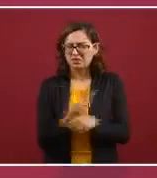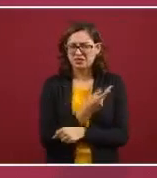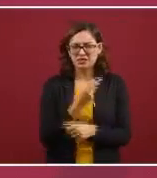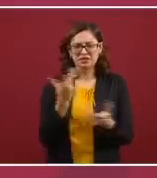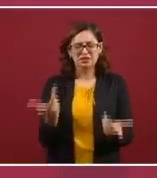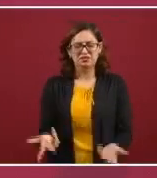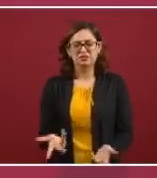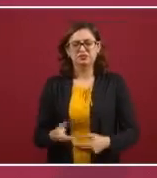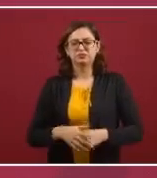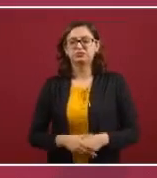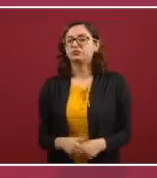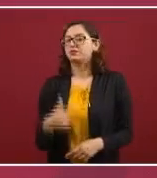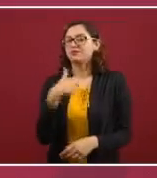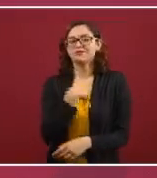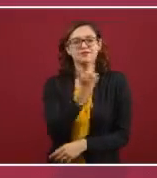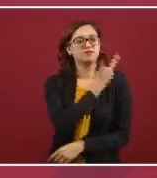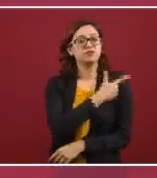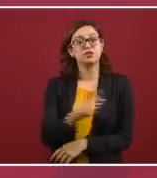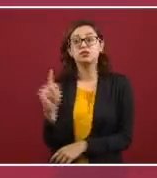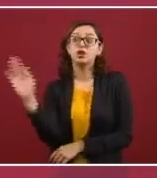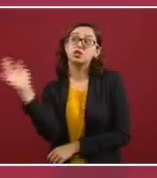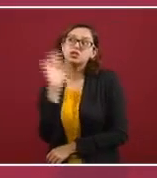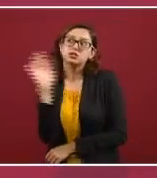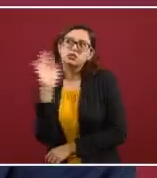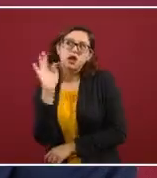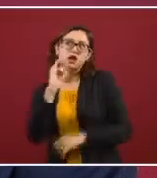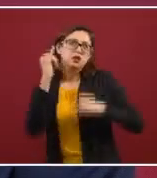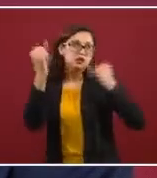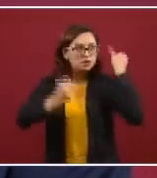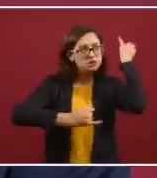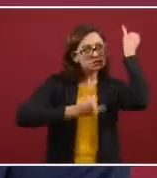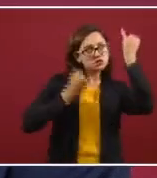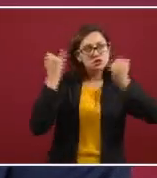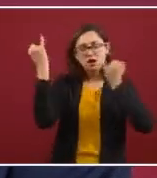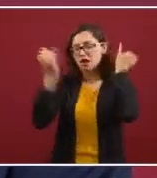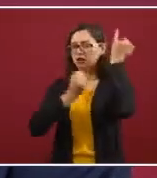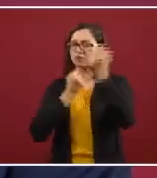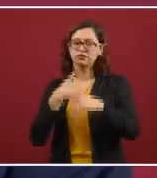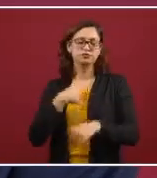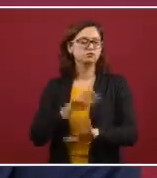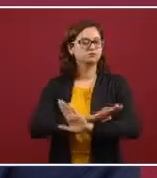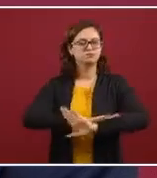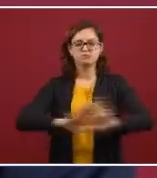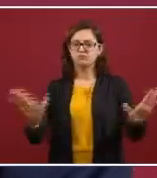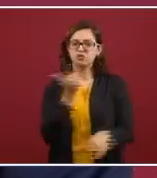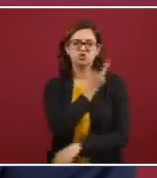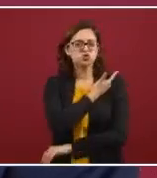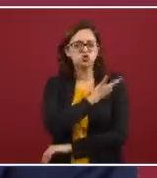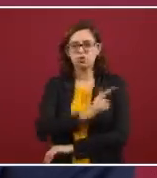no me gusta la especulación. No hago conjeturas. Yo